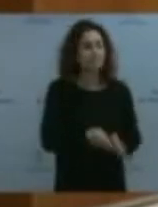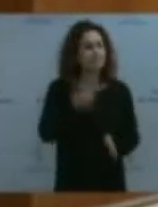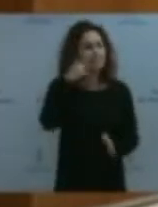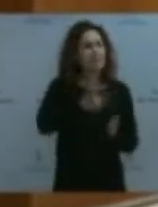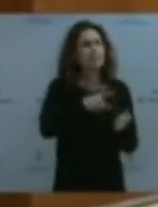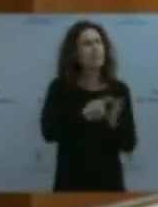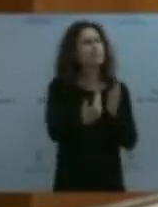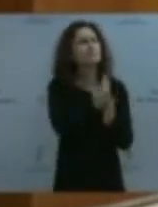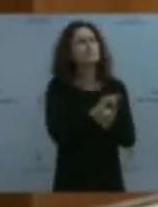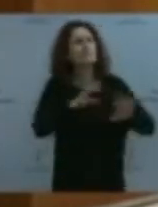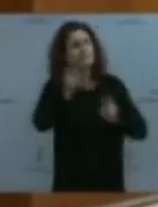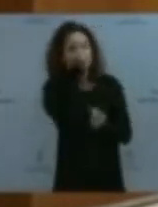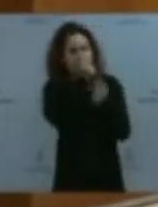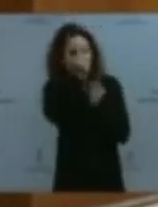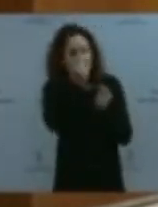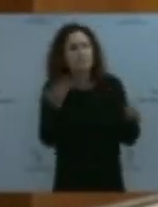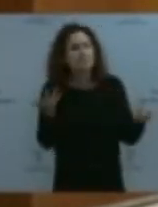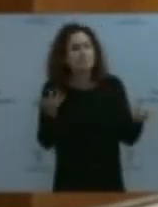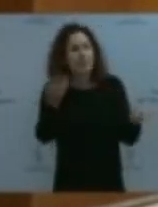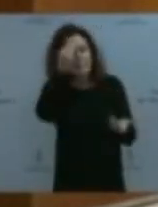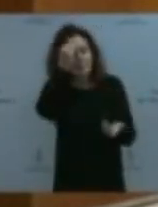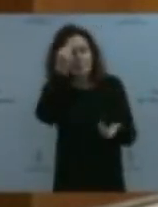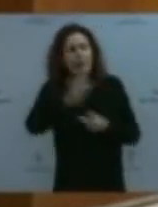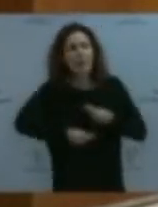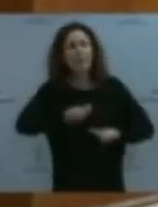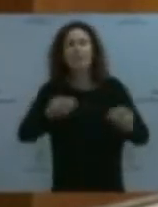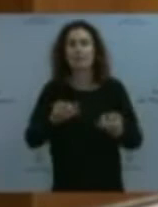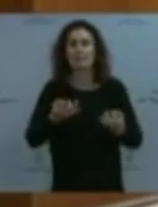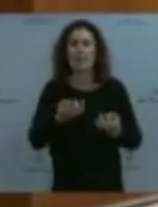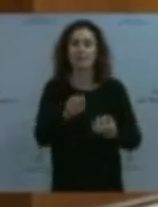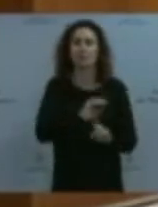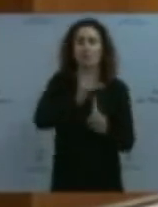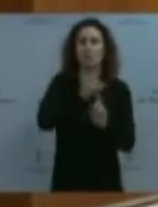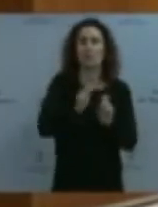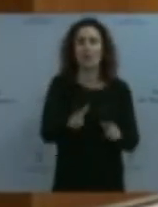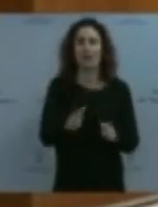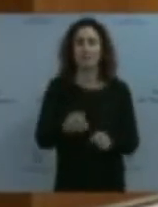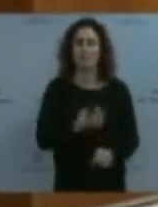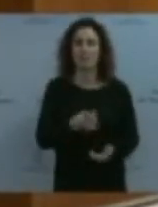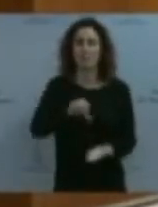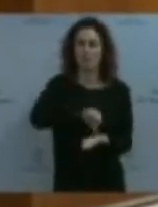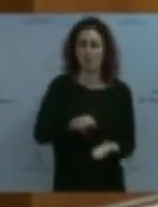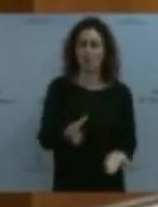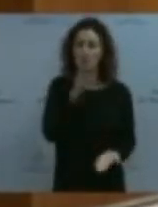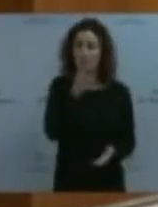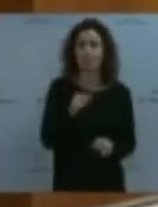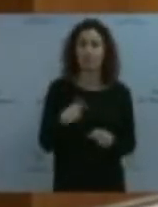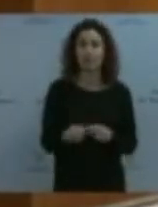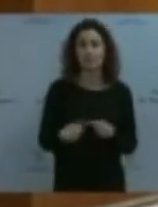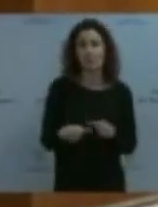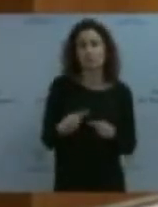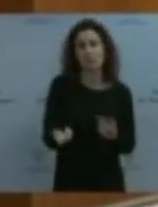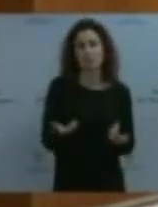qué están haciendo ustedes para resolver la situación que carece Perlora, porque los años van pasando y la sentencia a muerte paez a